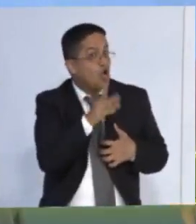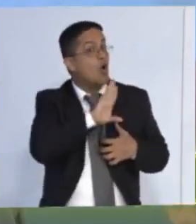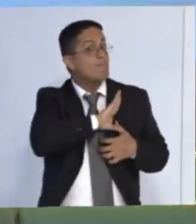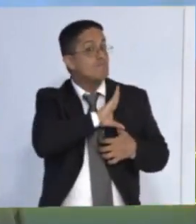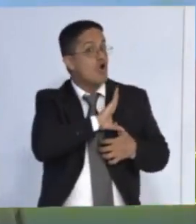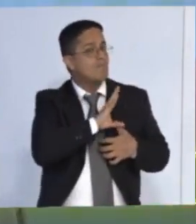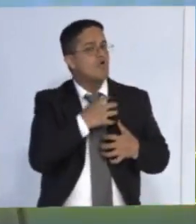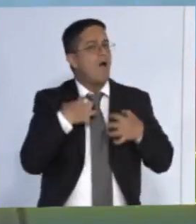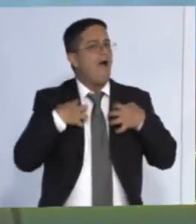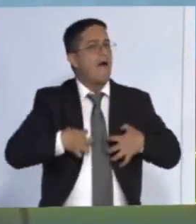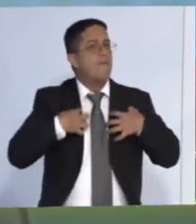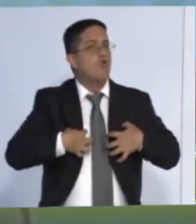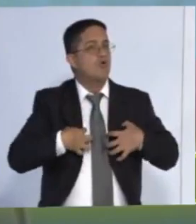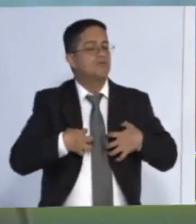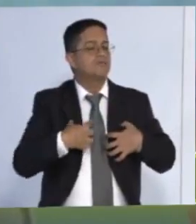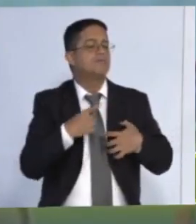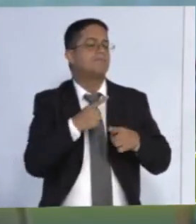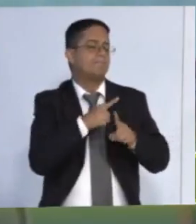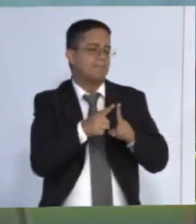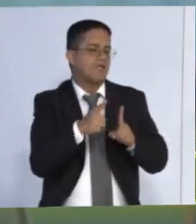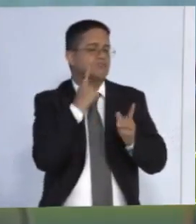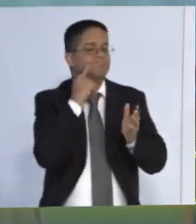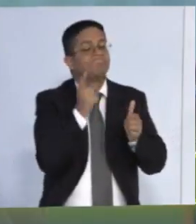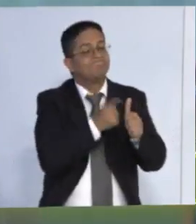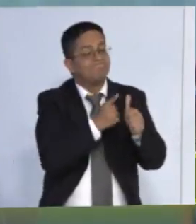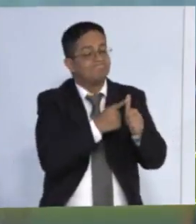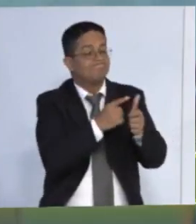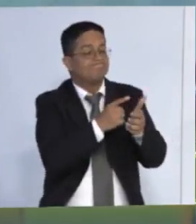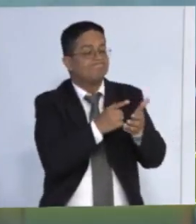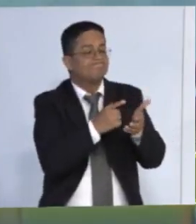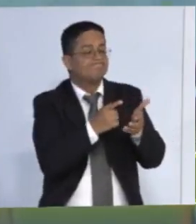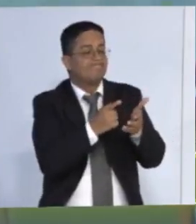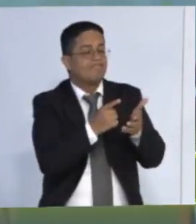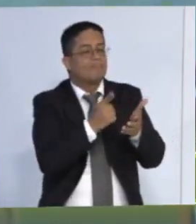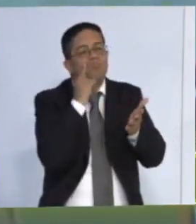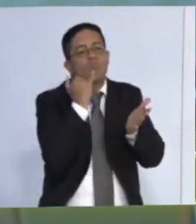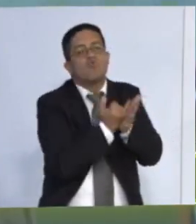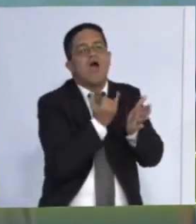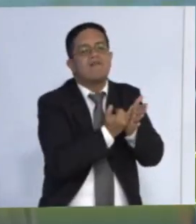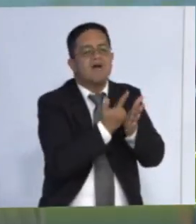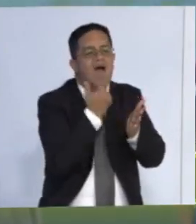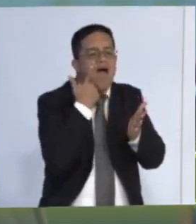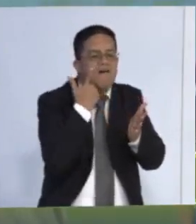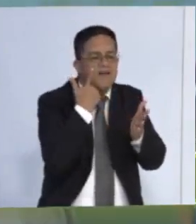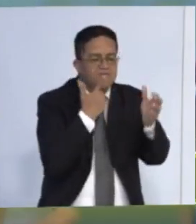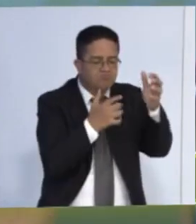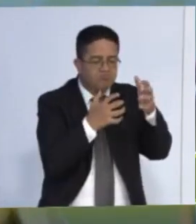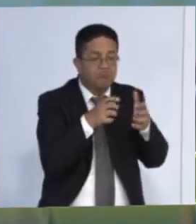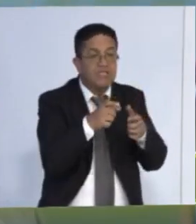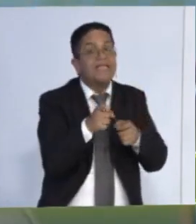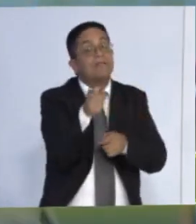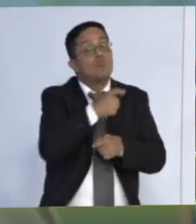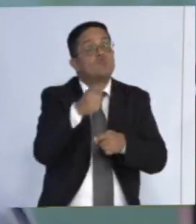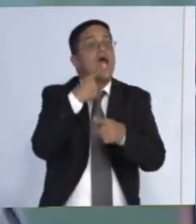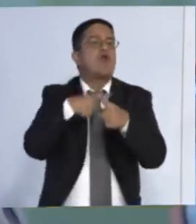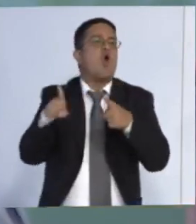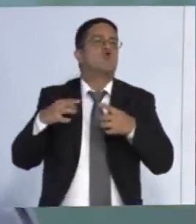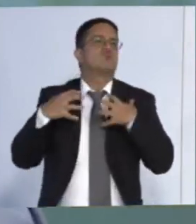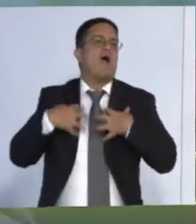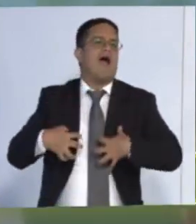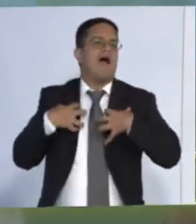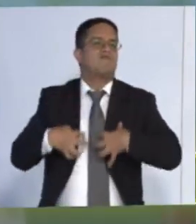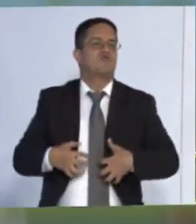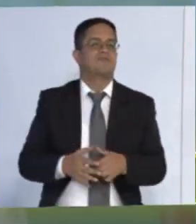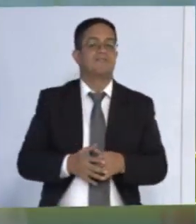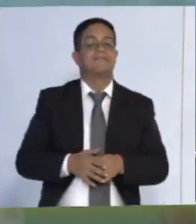una prueba de dermatitis de parche, perdón, para ver si dermatitis de contacto, a ver cuál es el componente específico y buscar un jabón que no tenga ese componente. Bueno, hay que